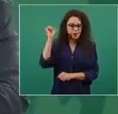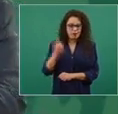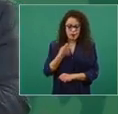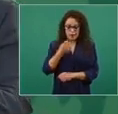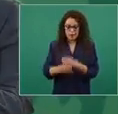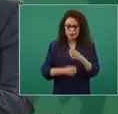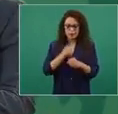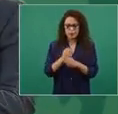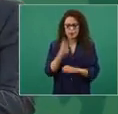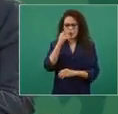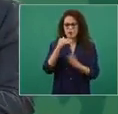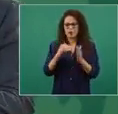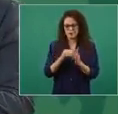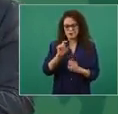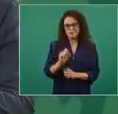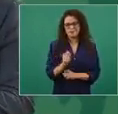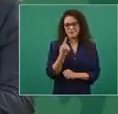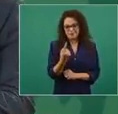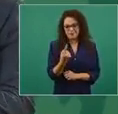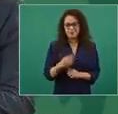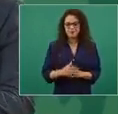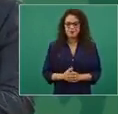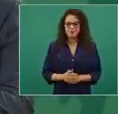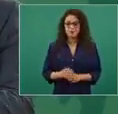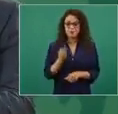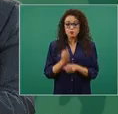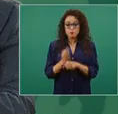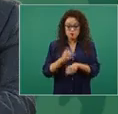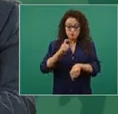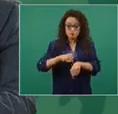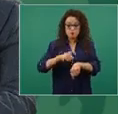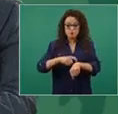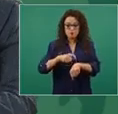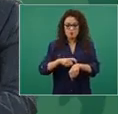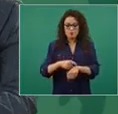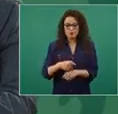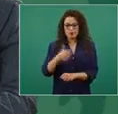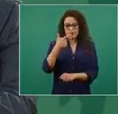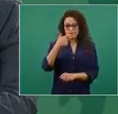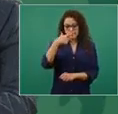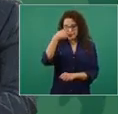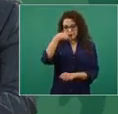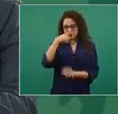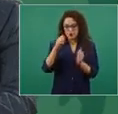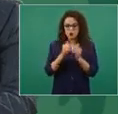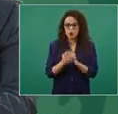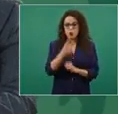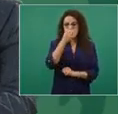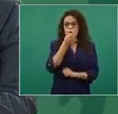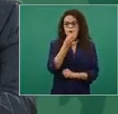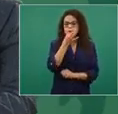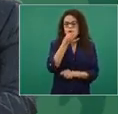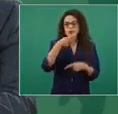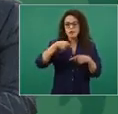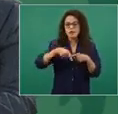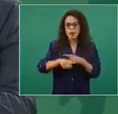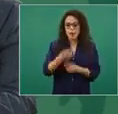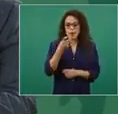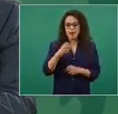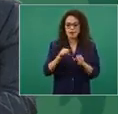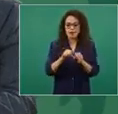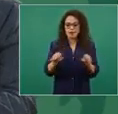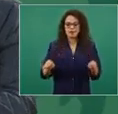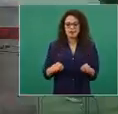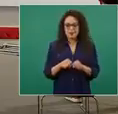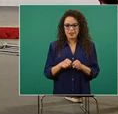año 2021, y siendo las 19:01, vamos a dar inicio desde este Salón